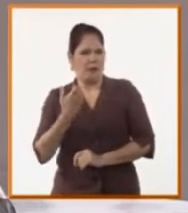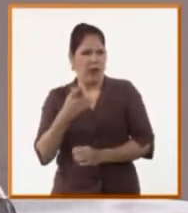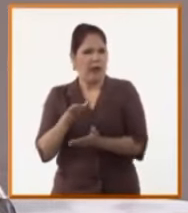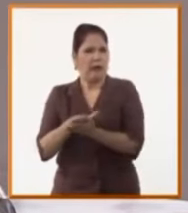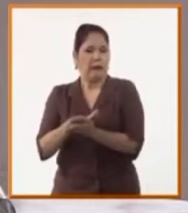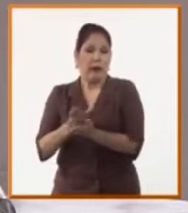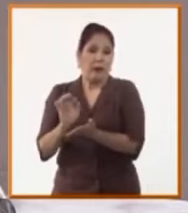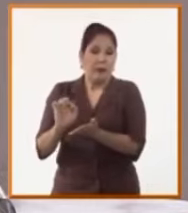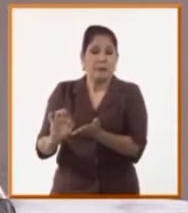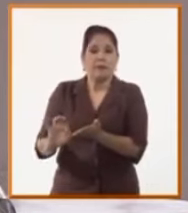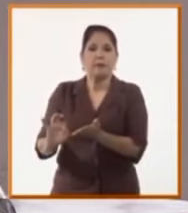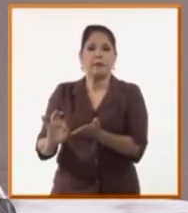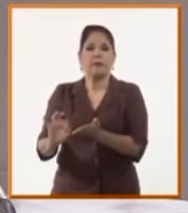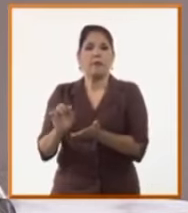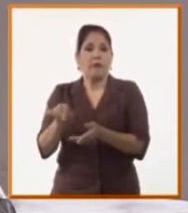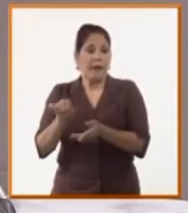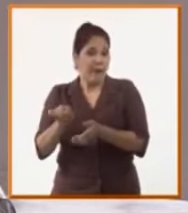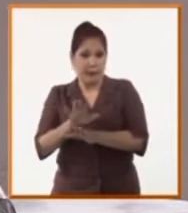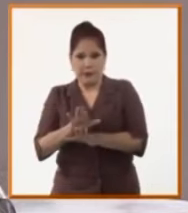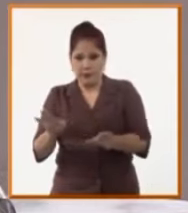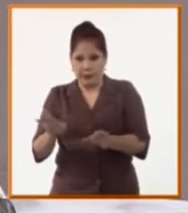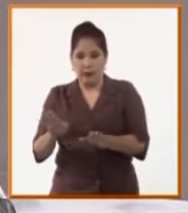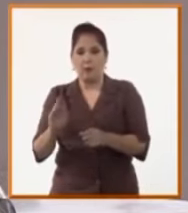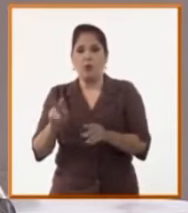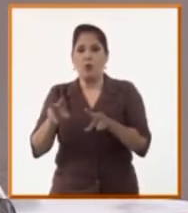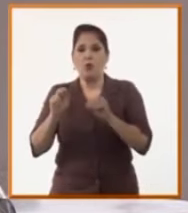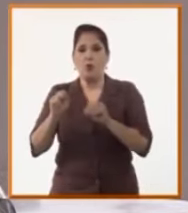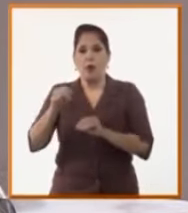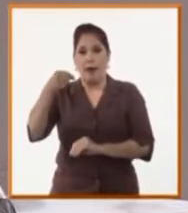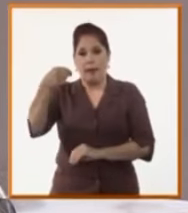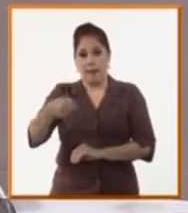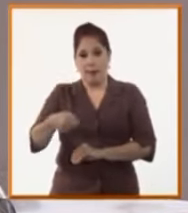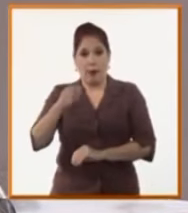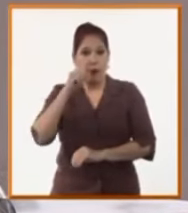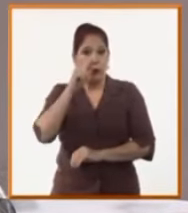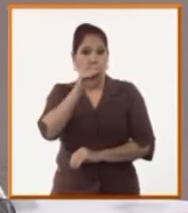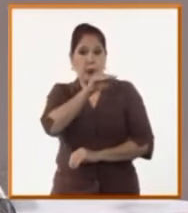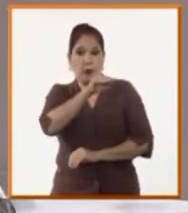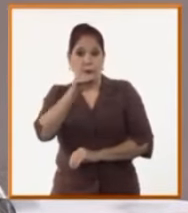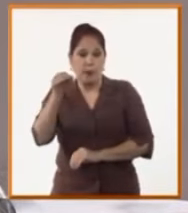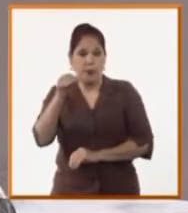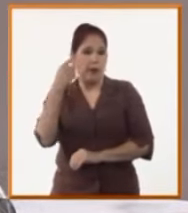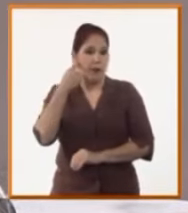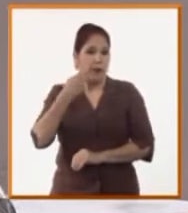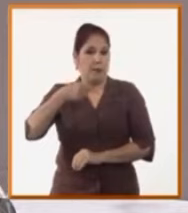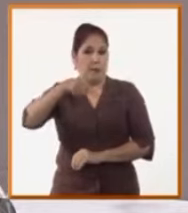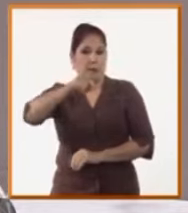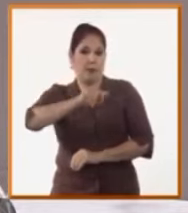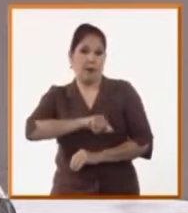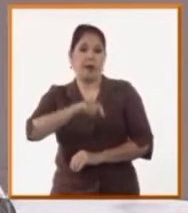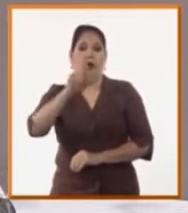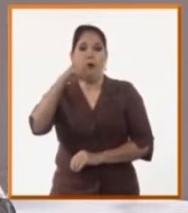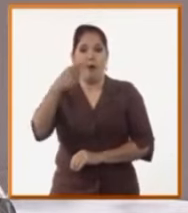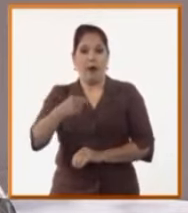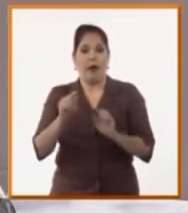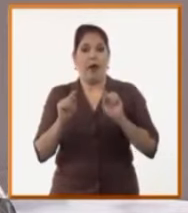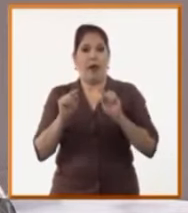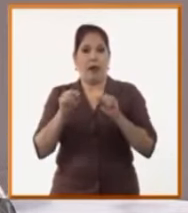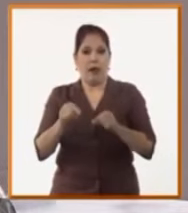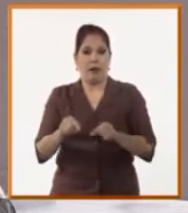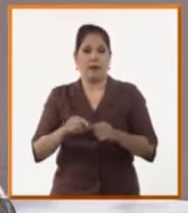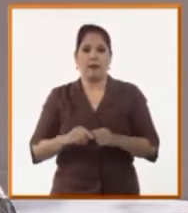desprotegido ya con esta con la instrumentación de esta de esta Norma aunque ya desde el año pasado está en vigor el decreto ya